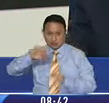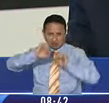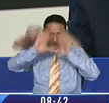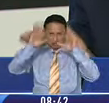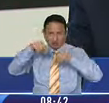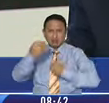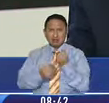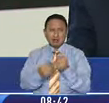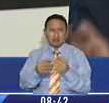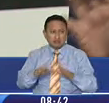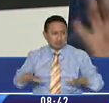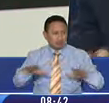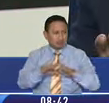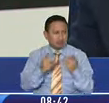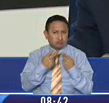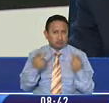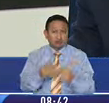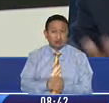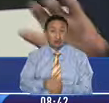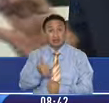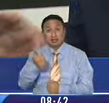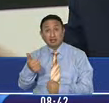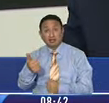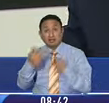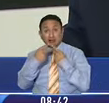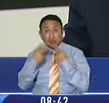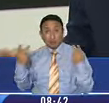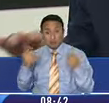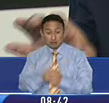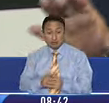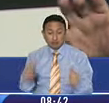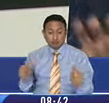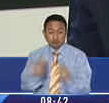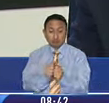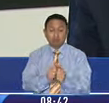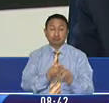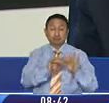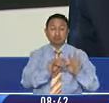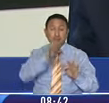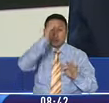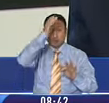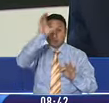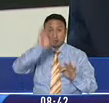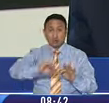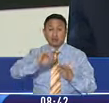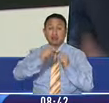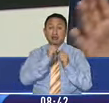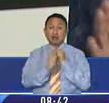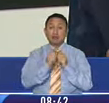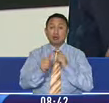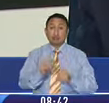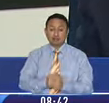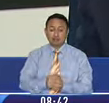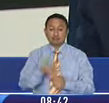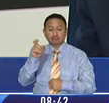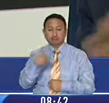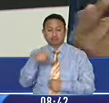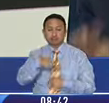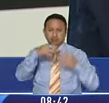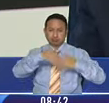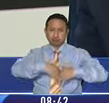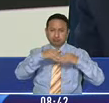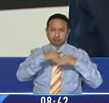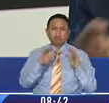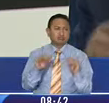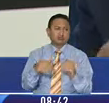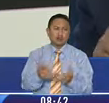de qué hacer en el espacio público. Este espacio público, conjuntamente con la Secretaría de Cultura, con la Secretaría de Deporte, tenemos que activarle. ¿A través de